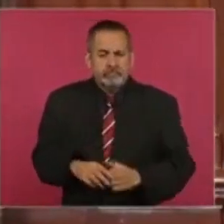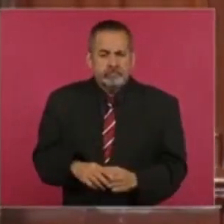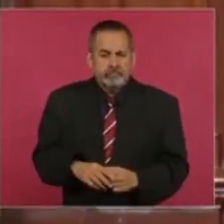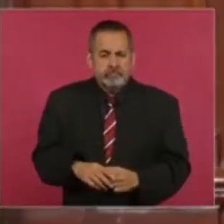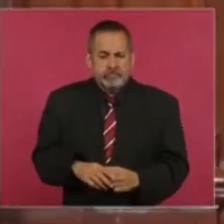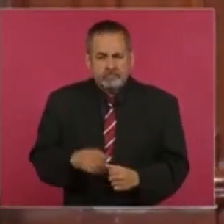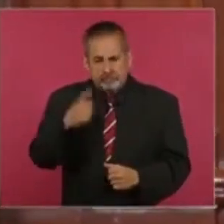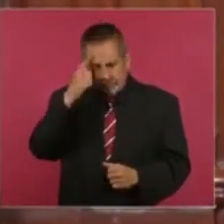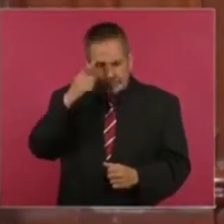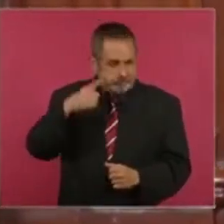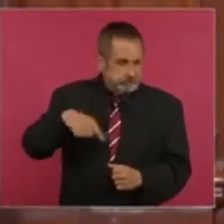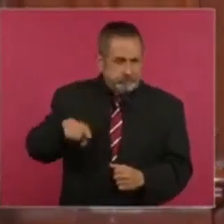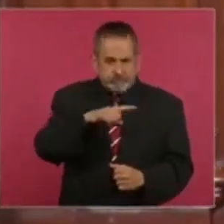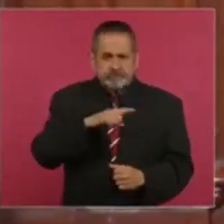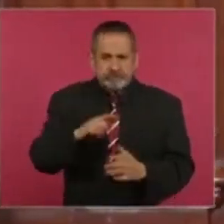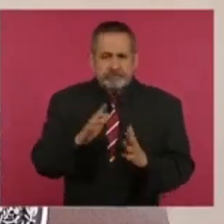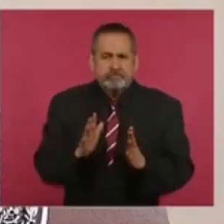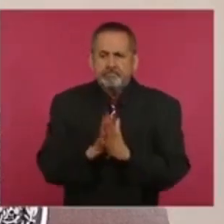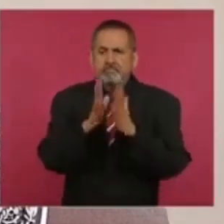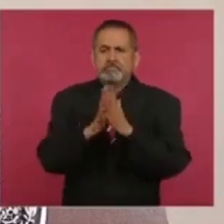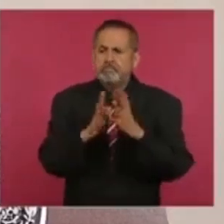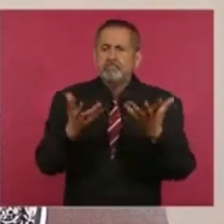que participen